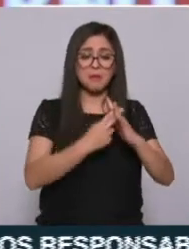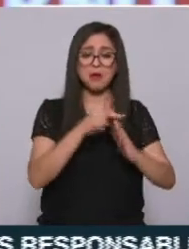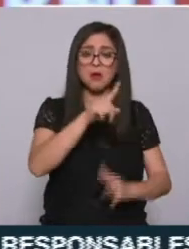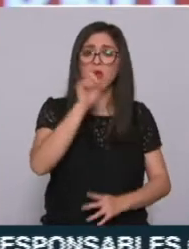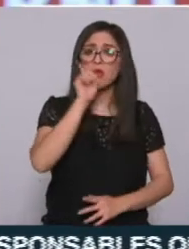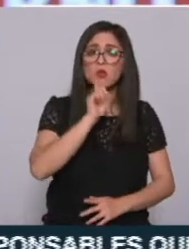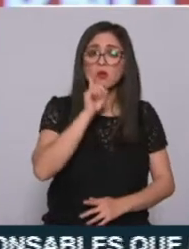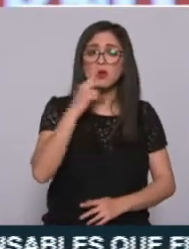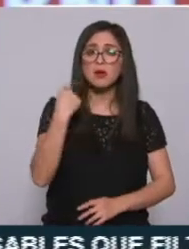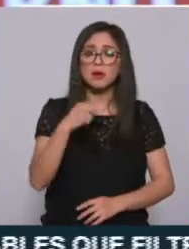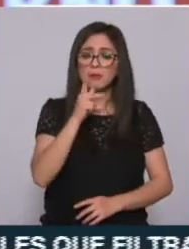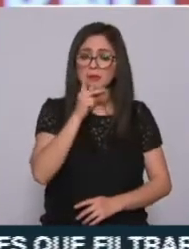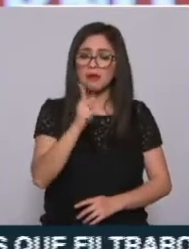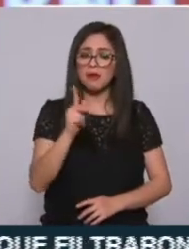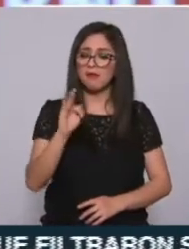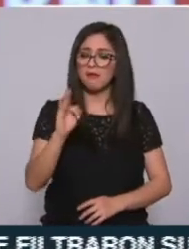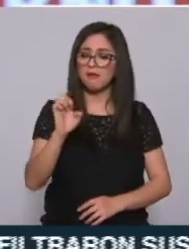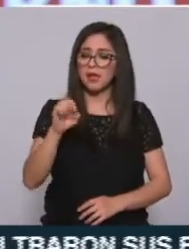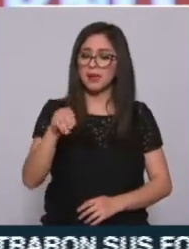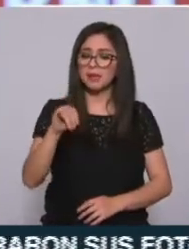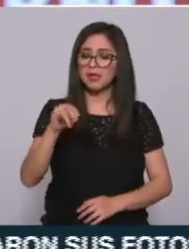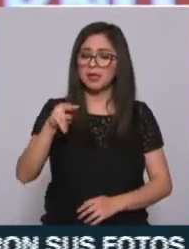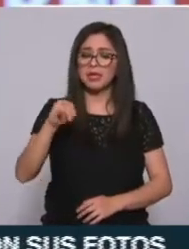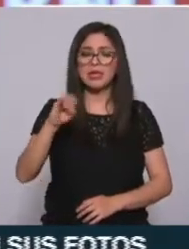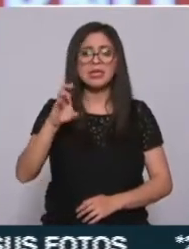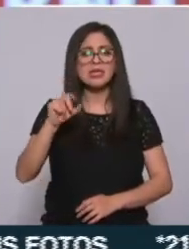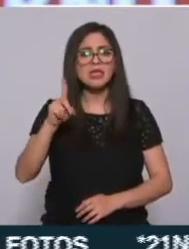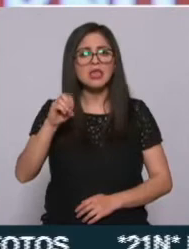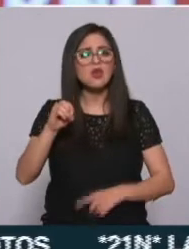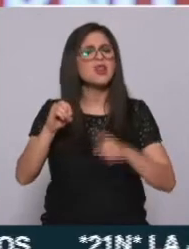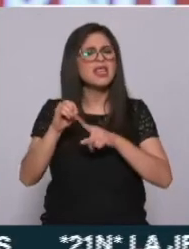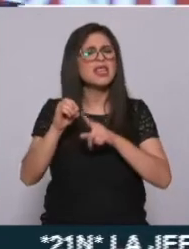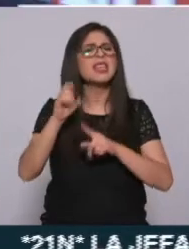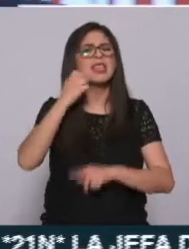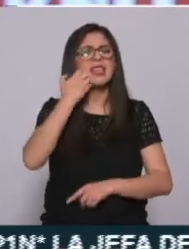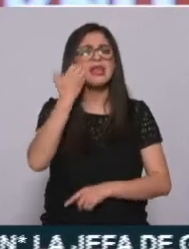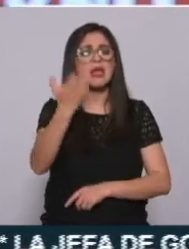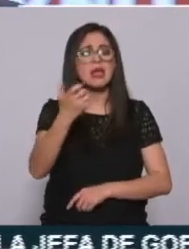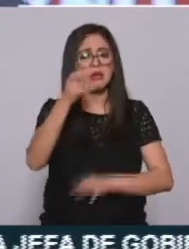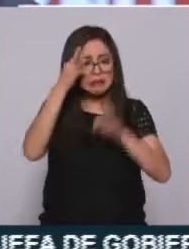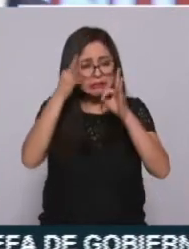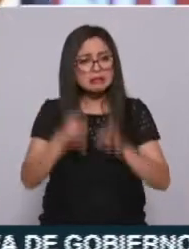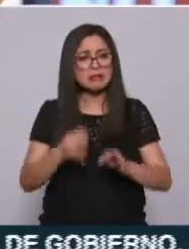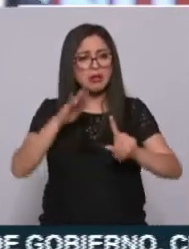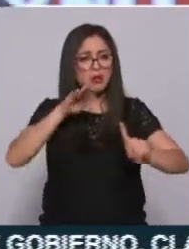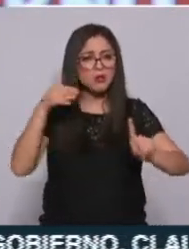nos interesa enfrentarlo porque es,